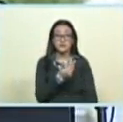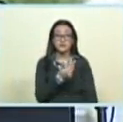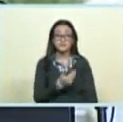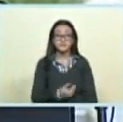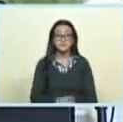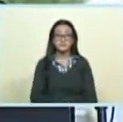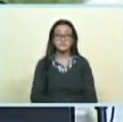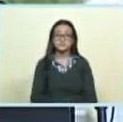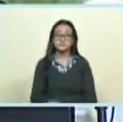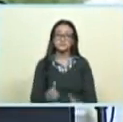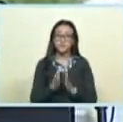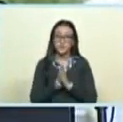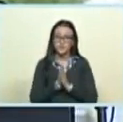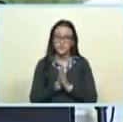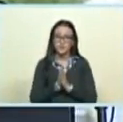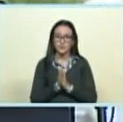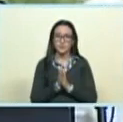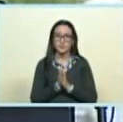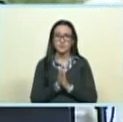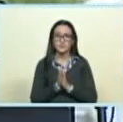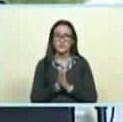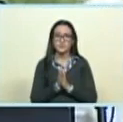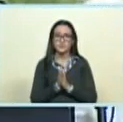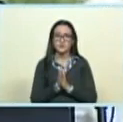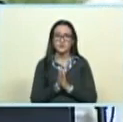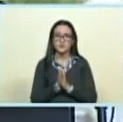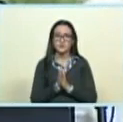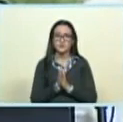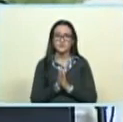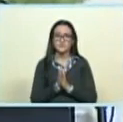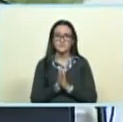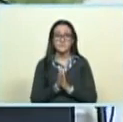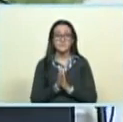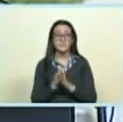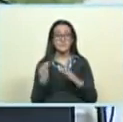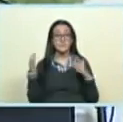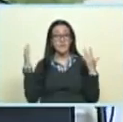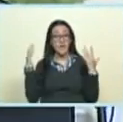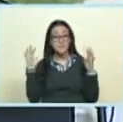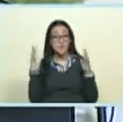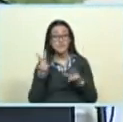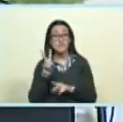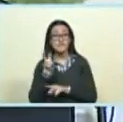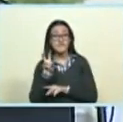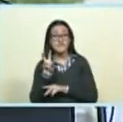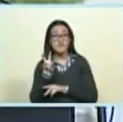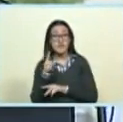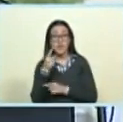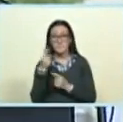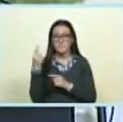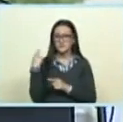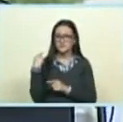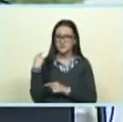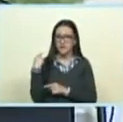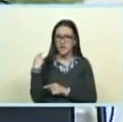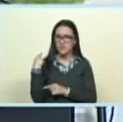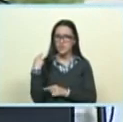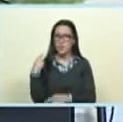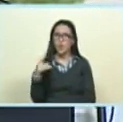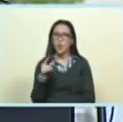demos un aplauso porque el viernes pasado en la